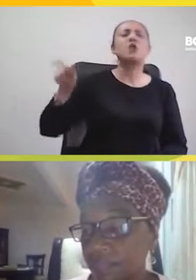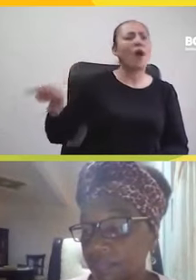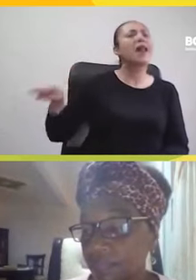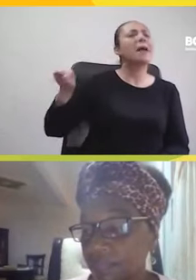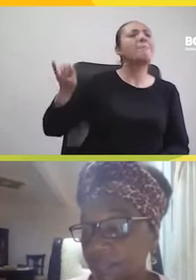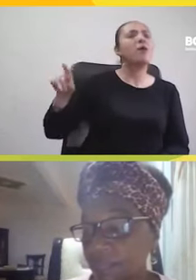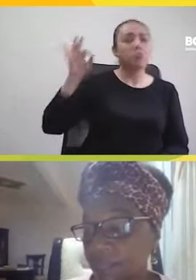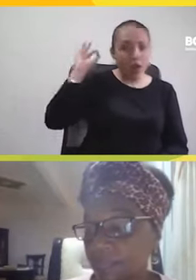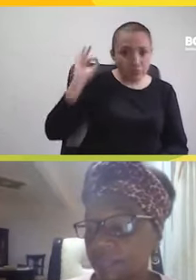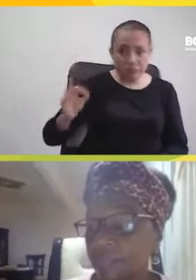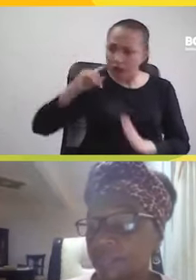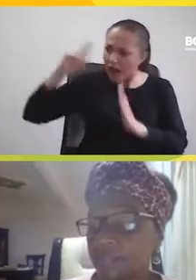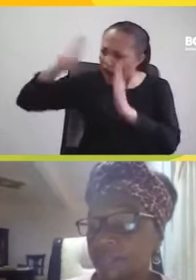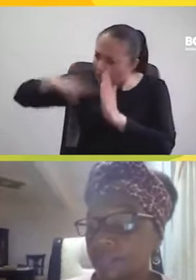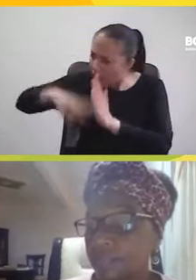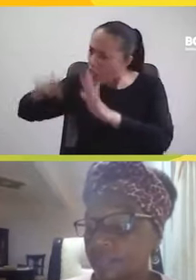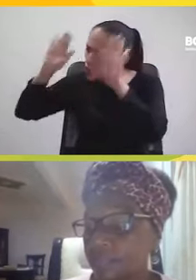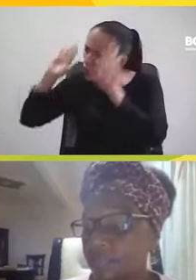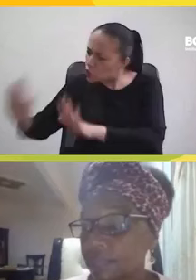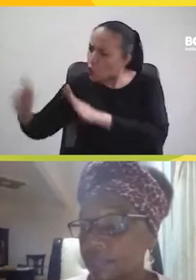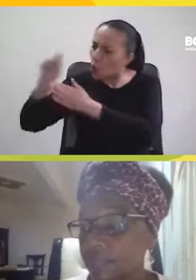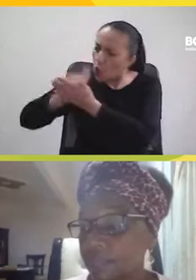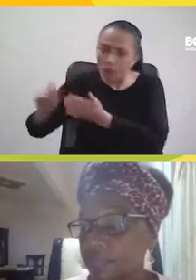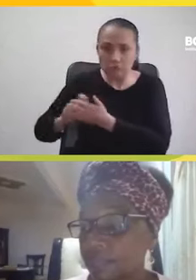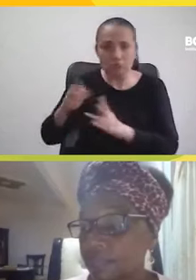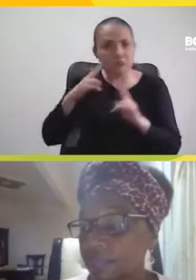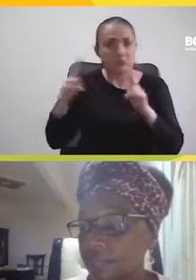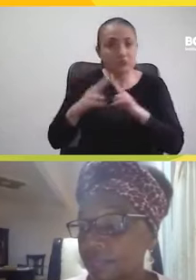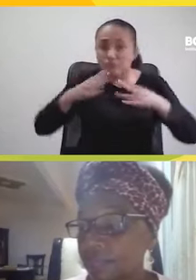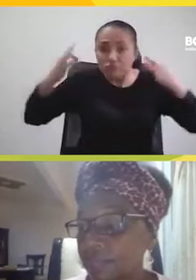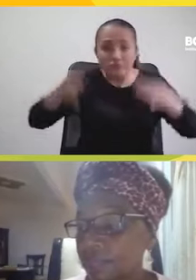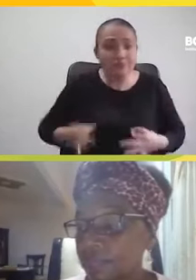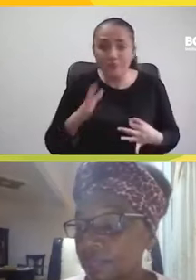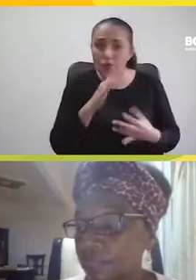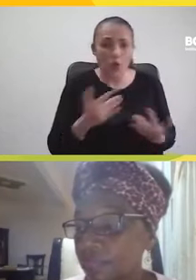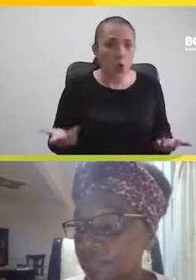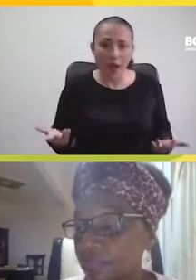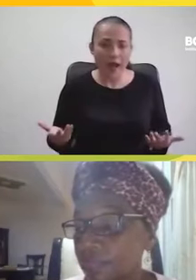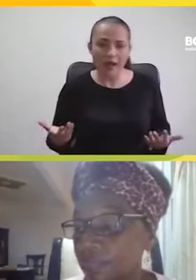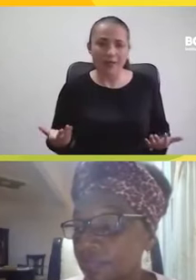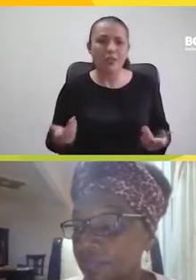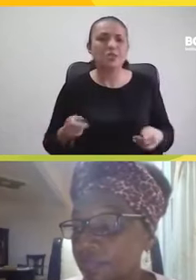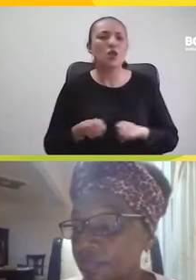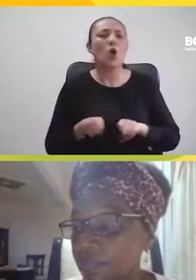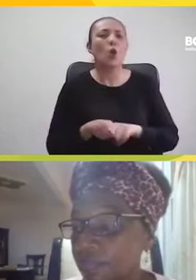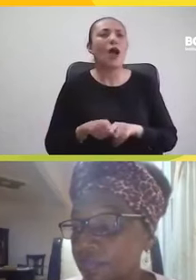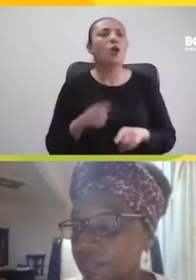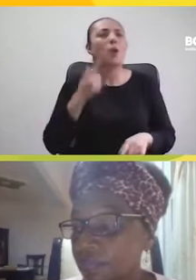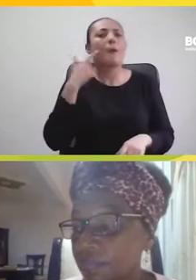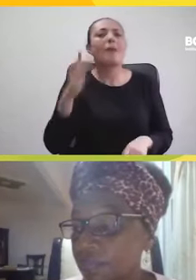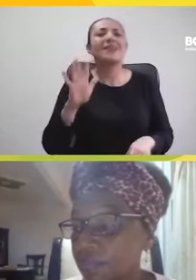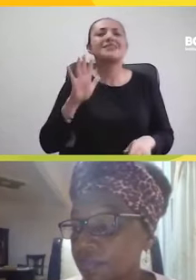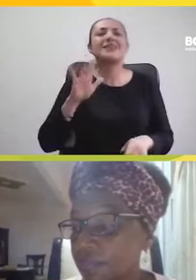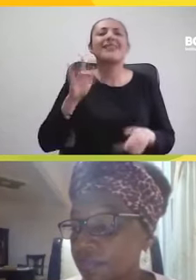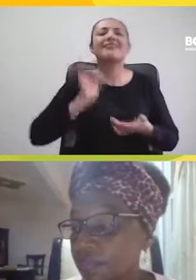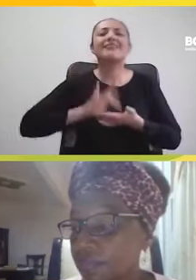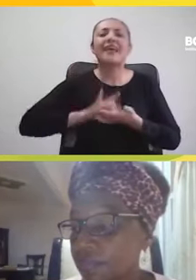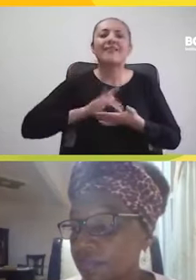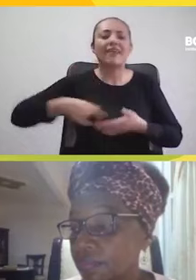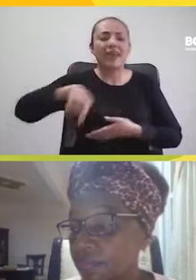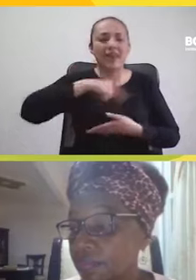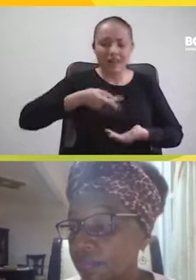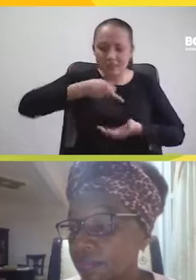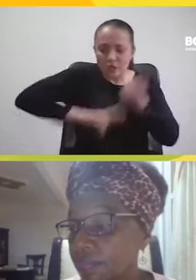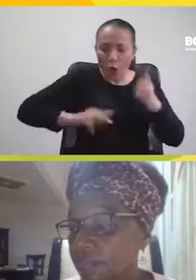hemos leído, realmente no lo conocemos. Entonces tenemos una doble deuda, porque permitimos que el